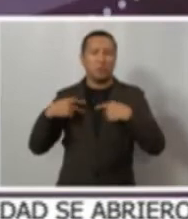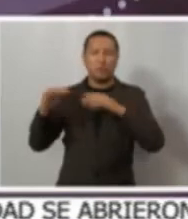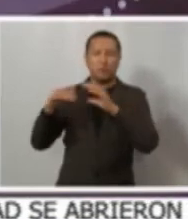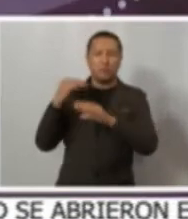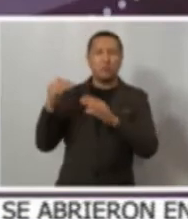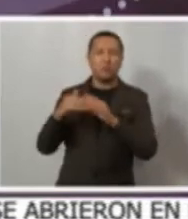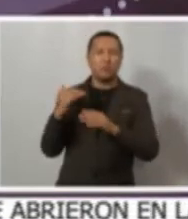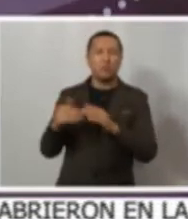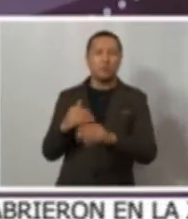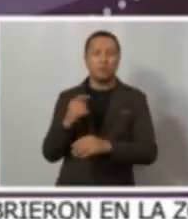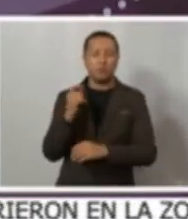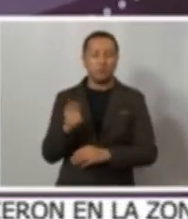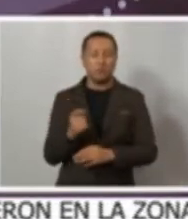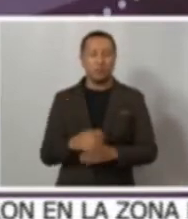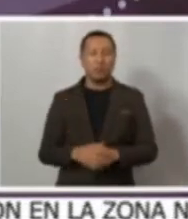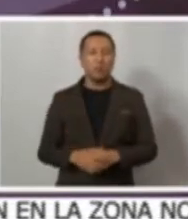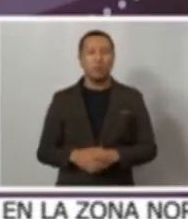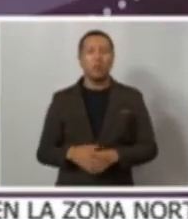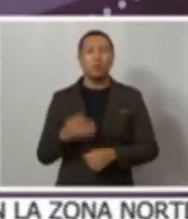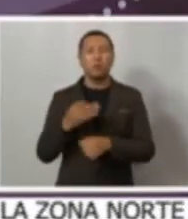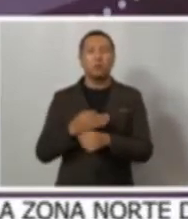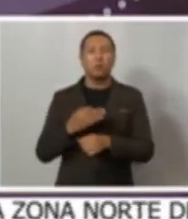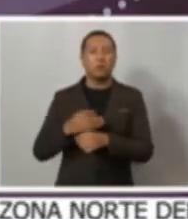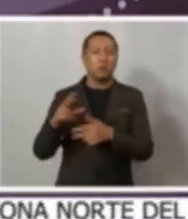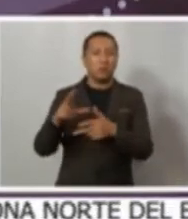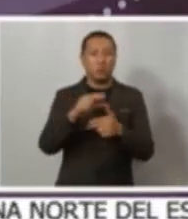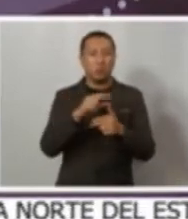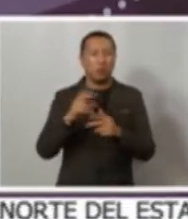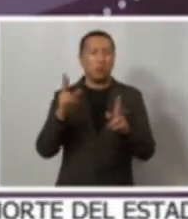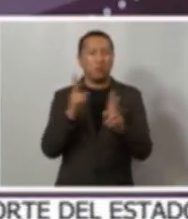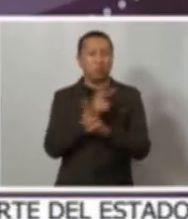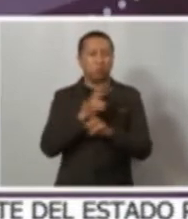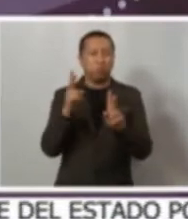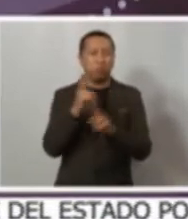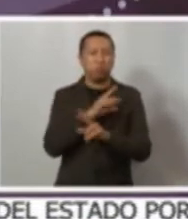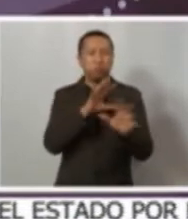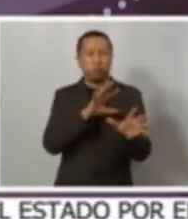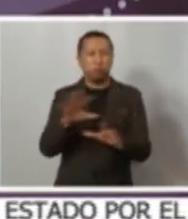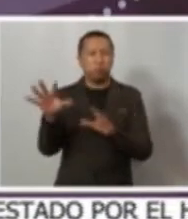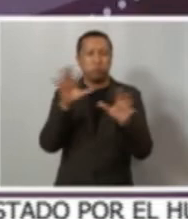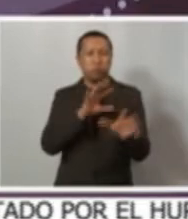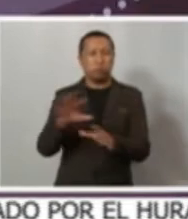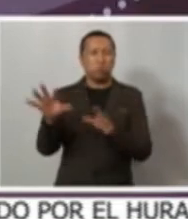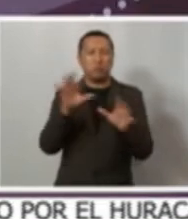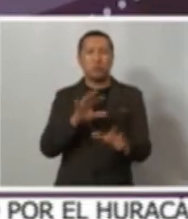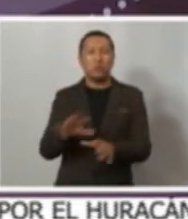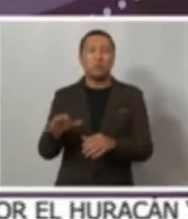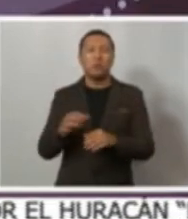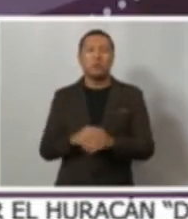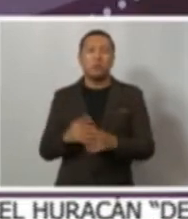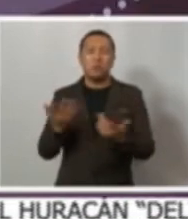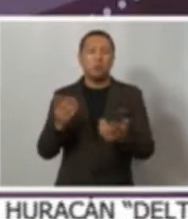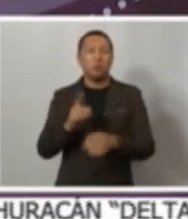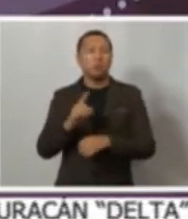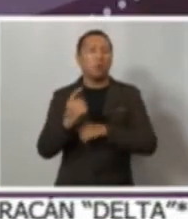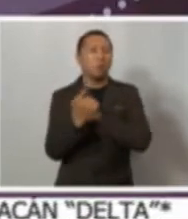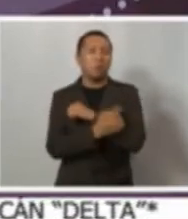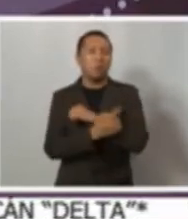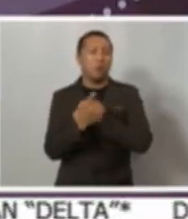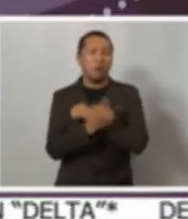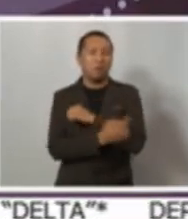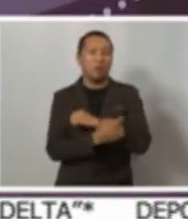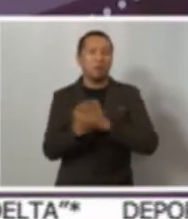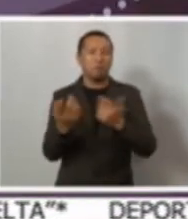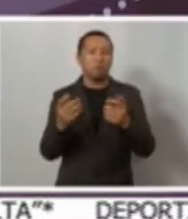sociales, es que por el paso del huracán, por los vientos, llega un momento en que se desconecta automáticamente la